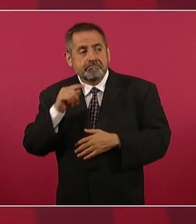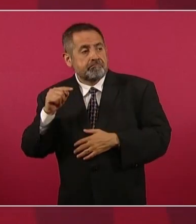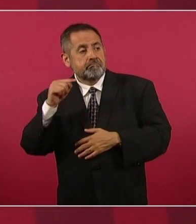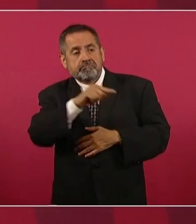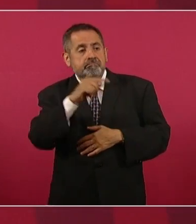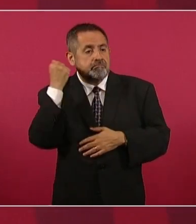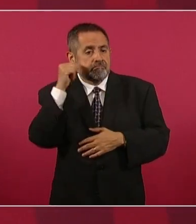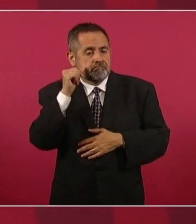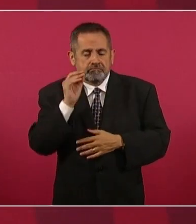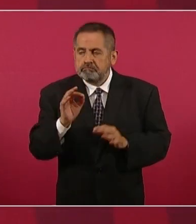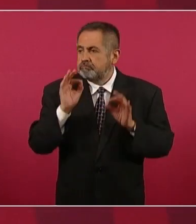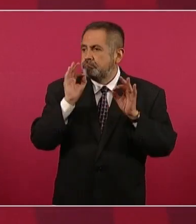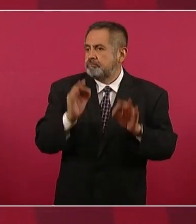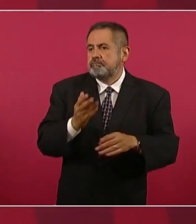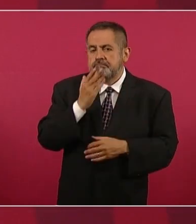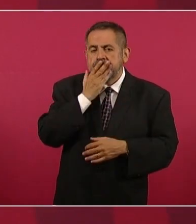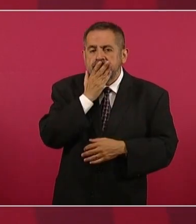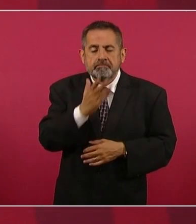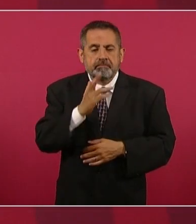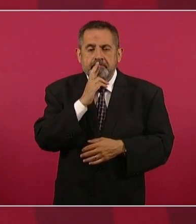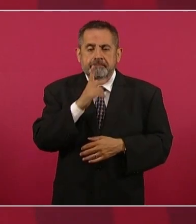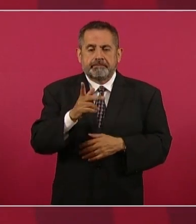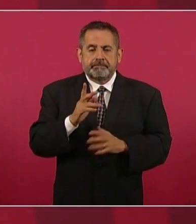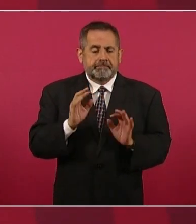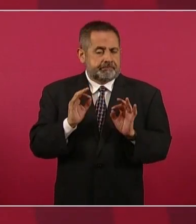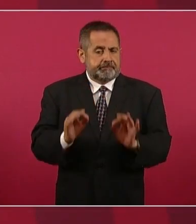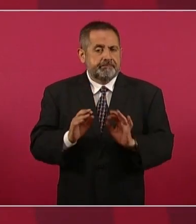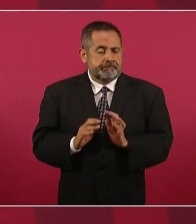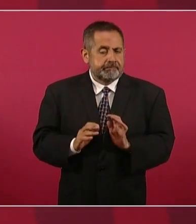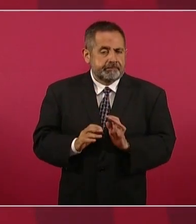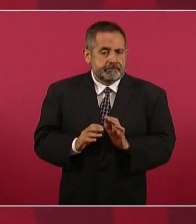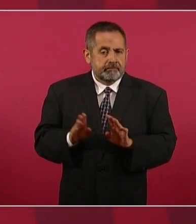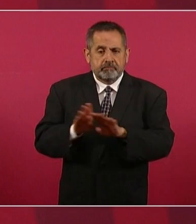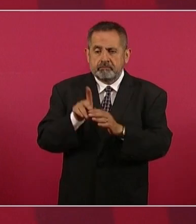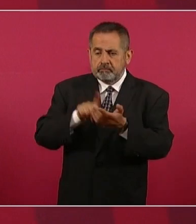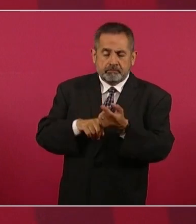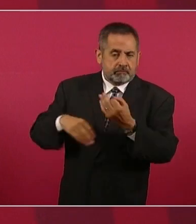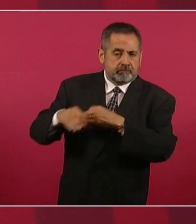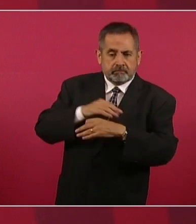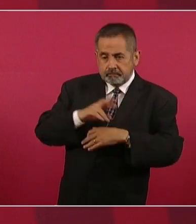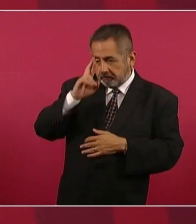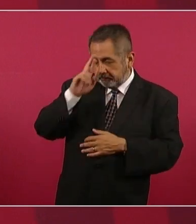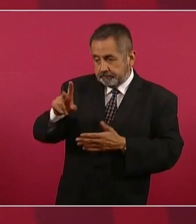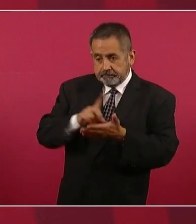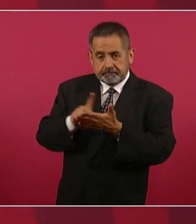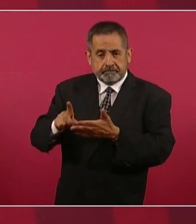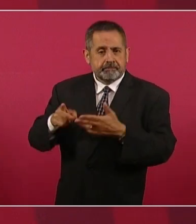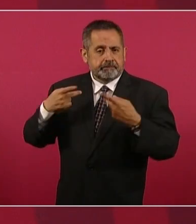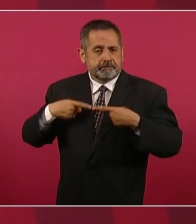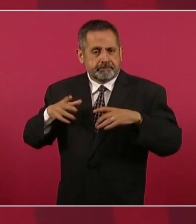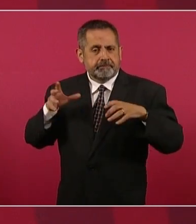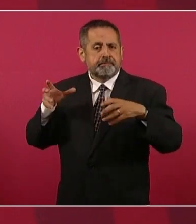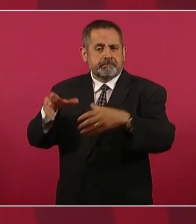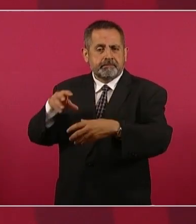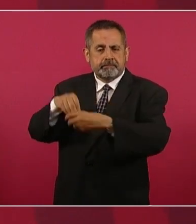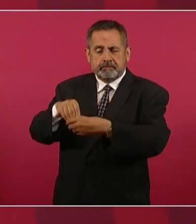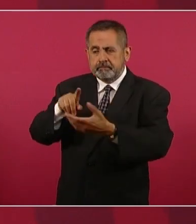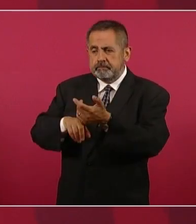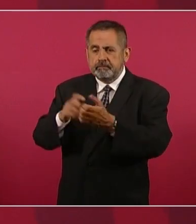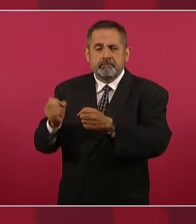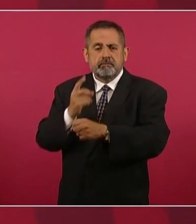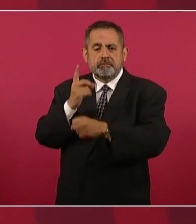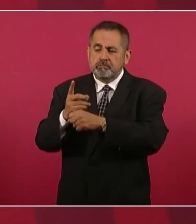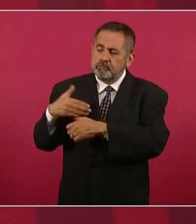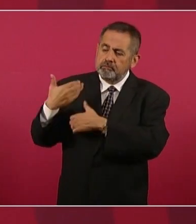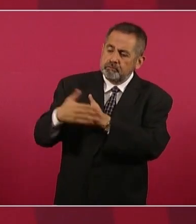aquí y queremos hacer esto de acuerdo a los derechos de, repito, de la gente e inclusive dando oportunidad a